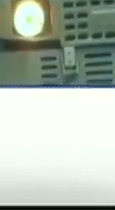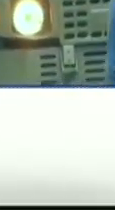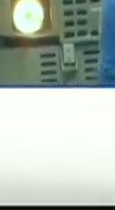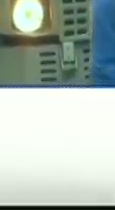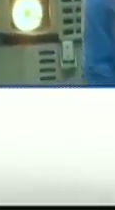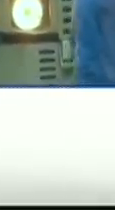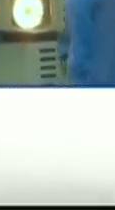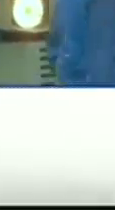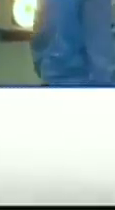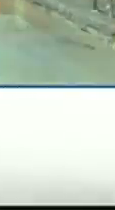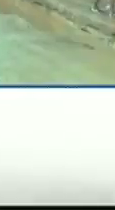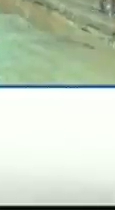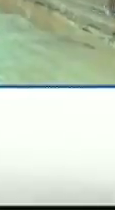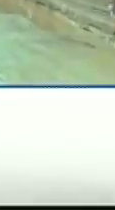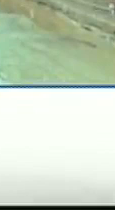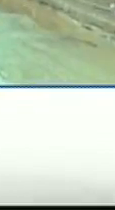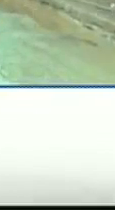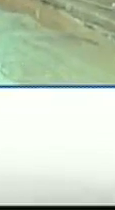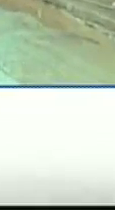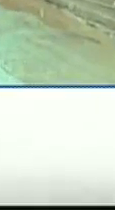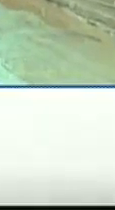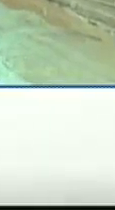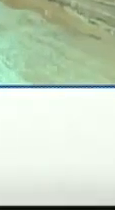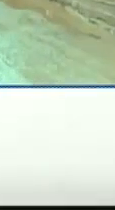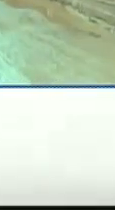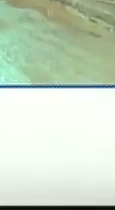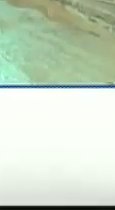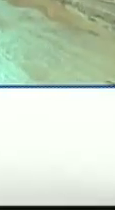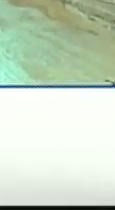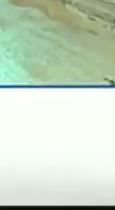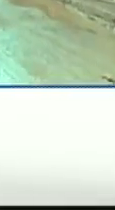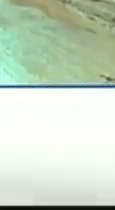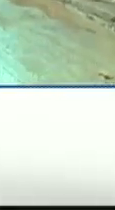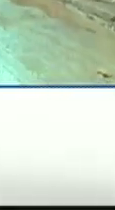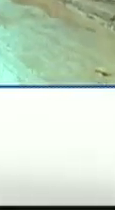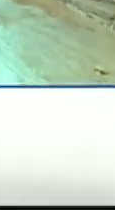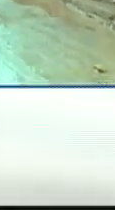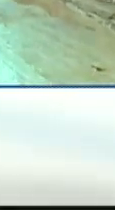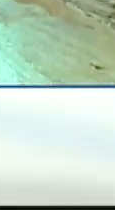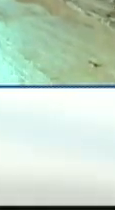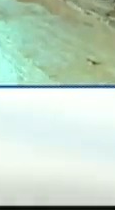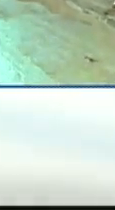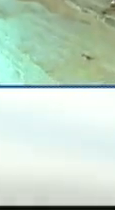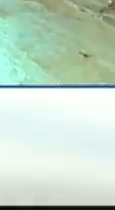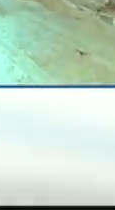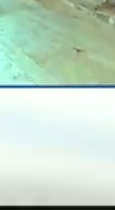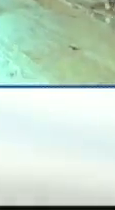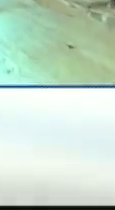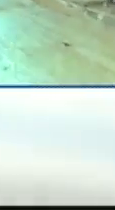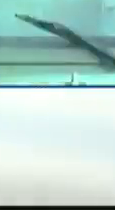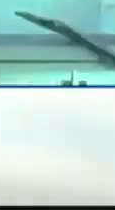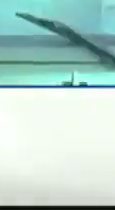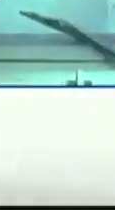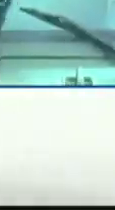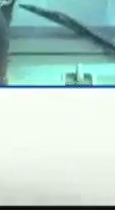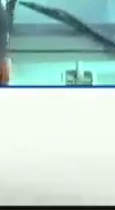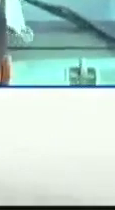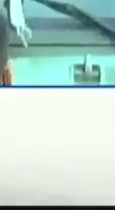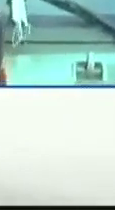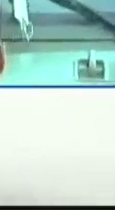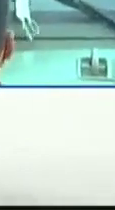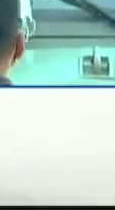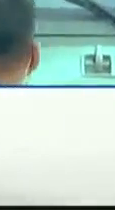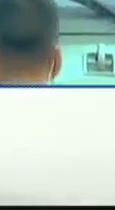primer día que fui, del 10 de octubre. Parte la recorrimos en